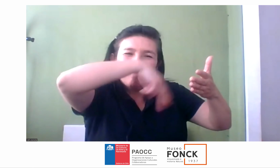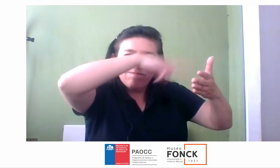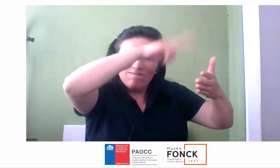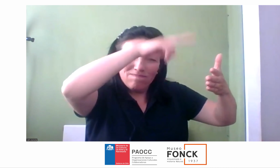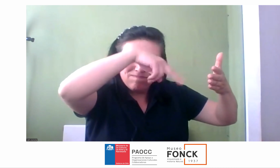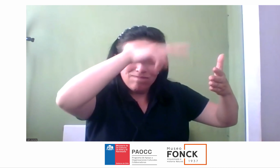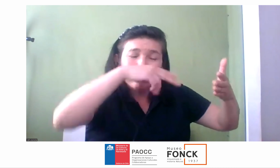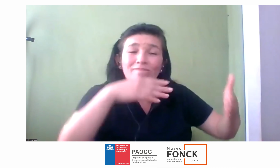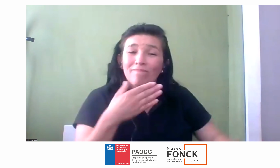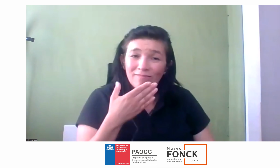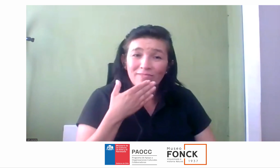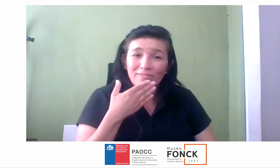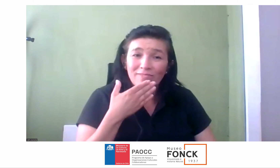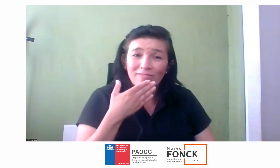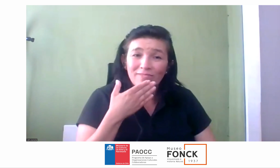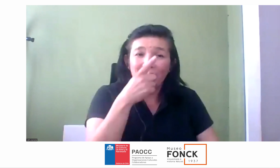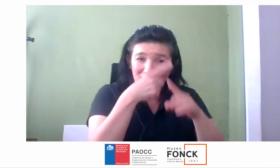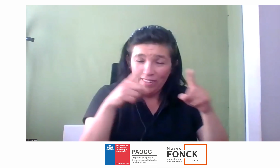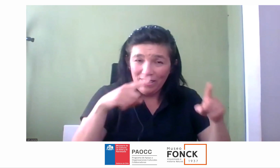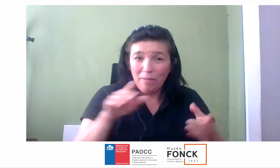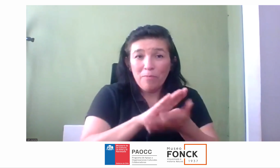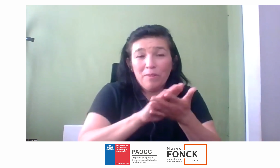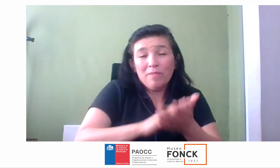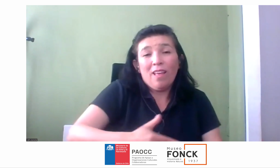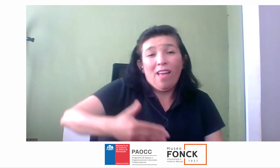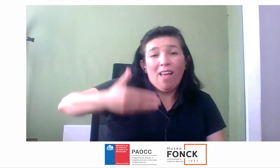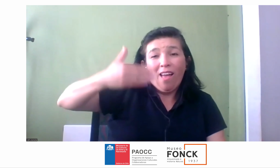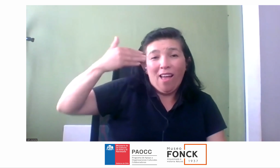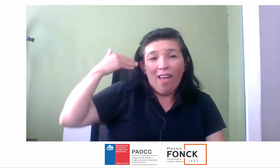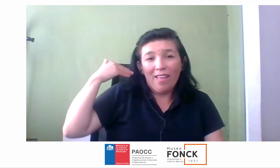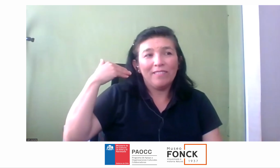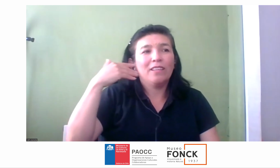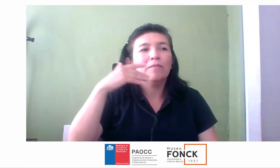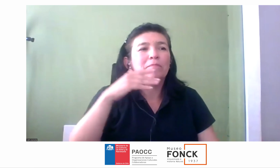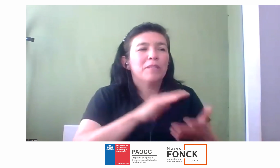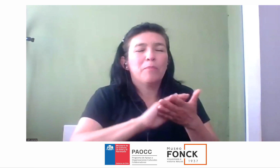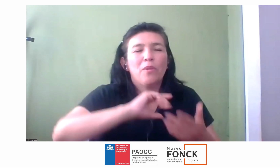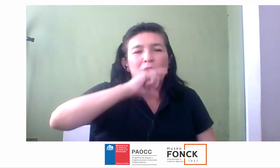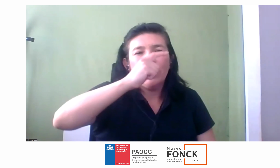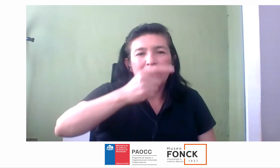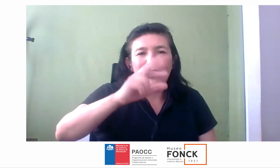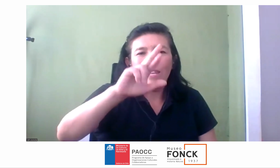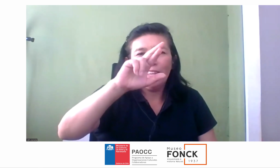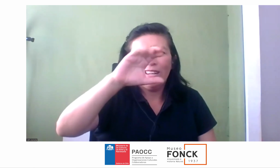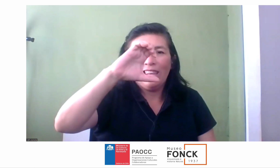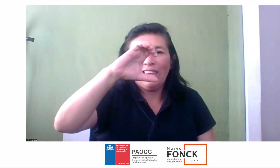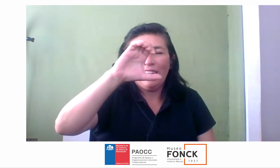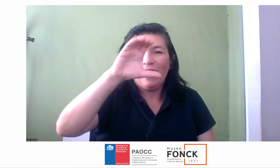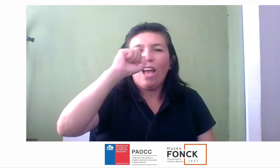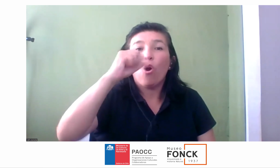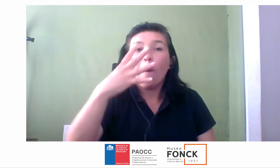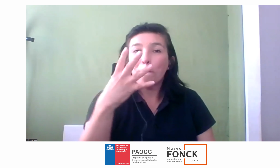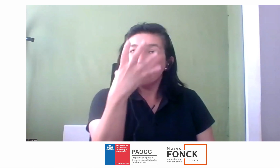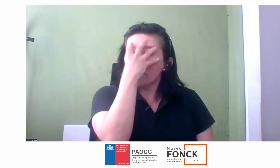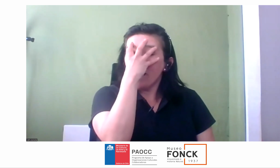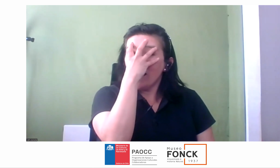también tienen estas variaciones. O sea, antes tenemos estos patrones de greca o estas máscaras que hay en